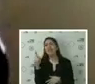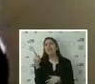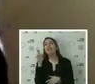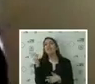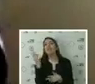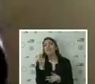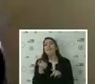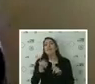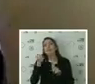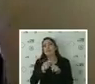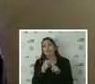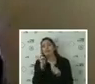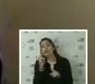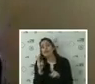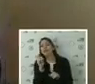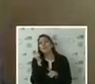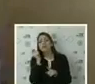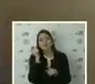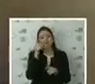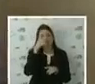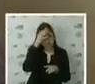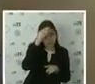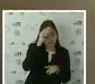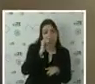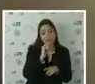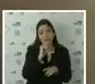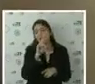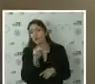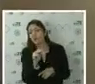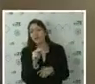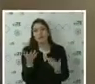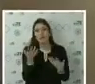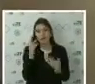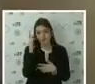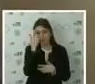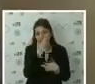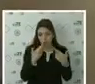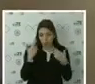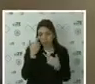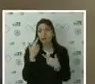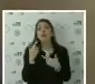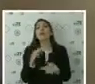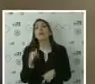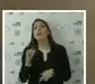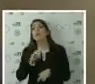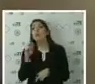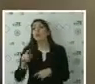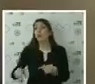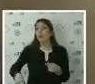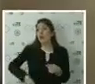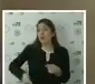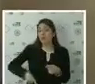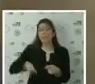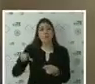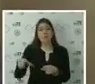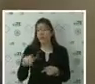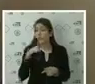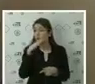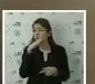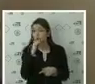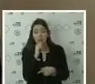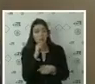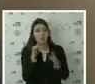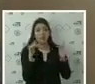ellas. También que el gobierno aporte recursos tecnológicos a los alumnos que no pueden o no